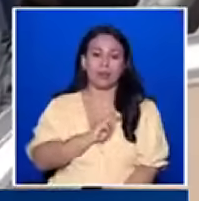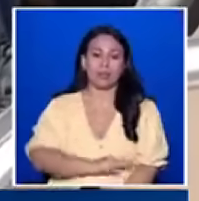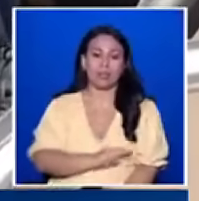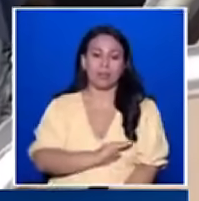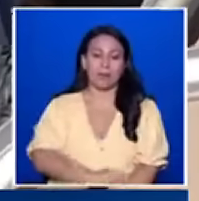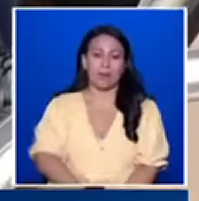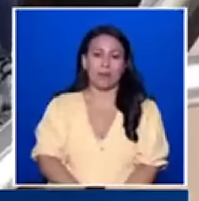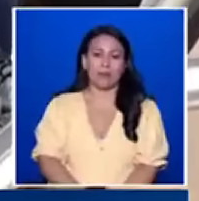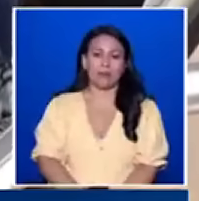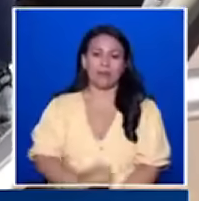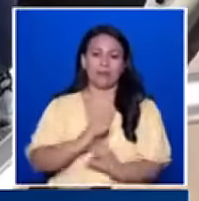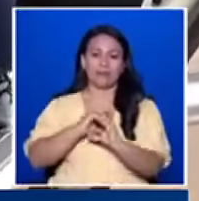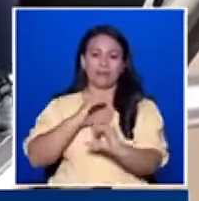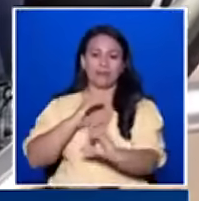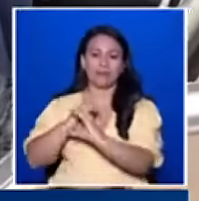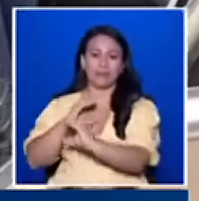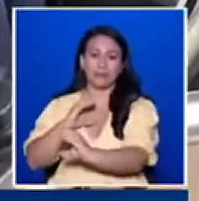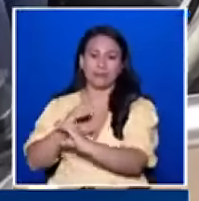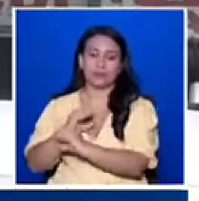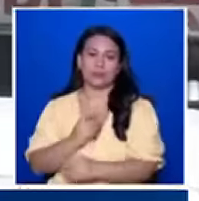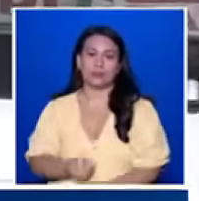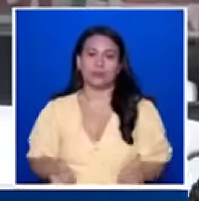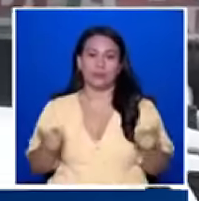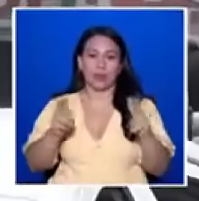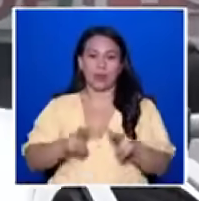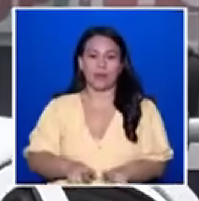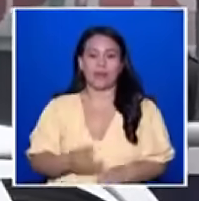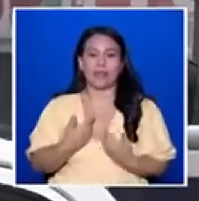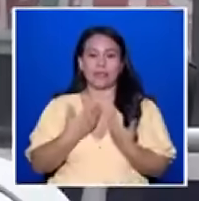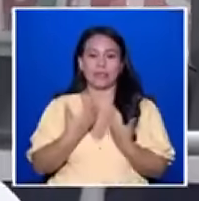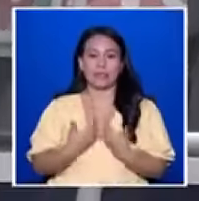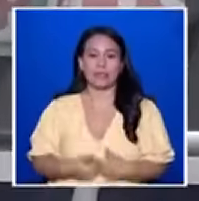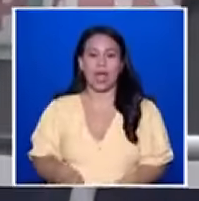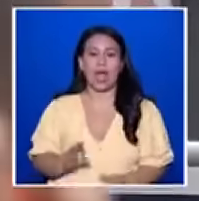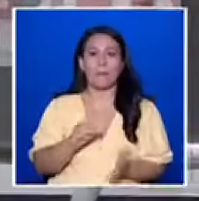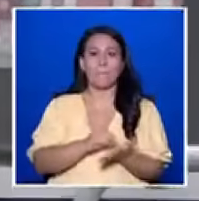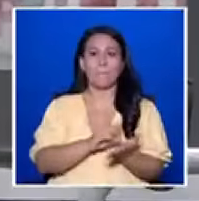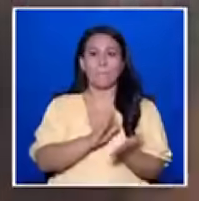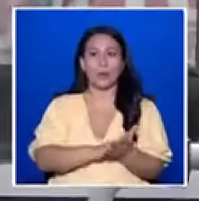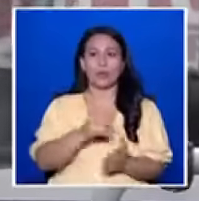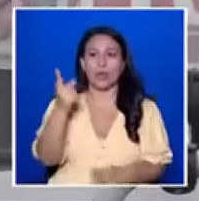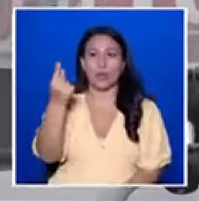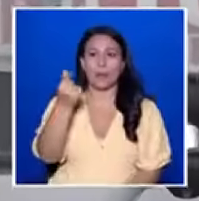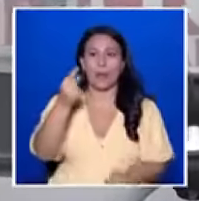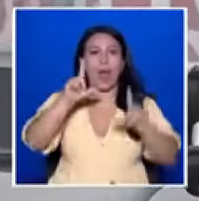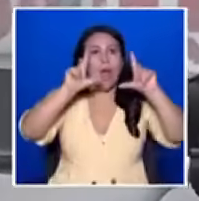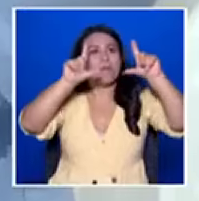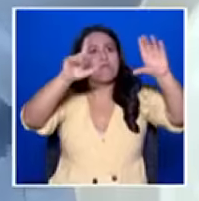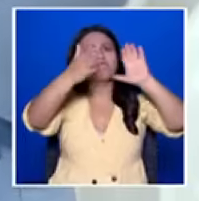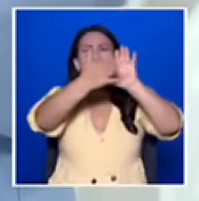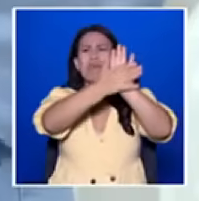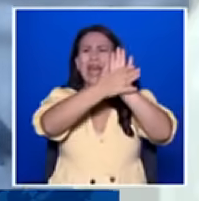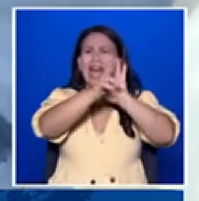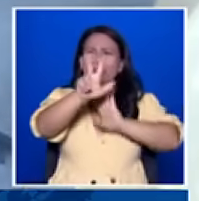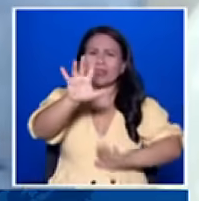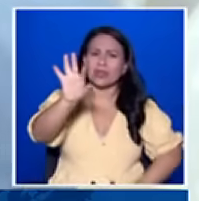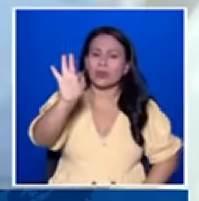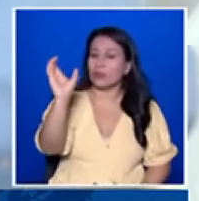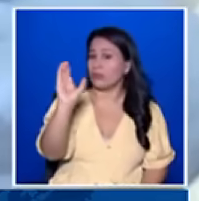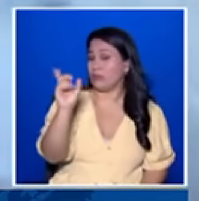de transporte a las operadoras de buses. Poner en los palabrisas los costos, los precios,